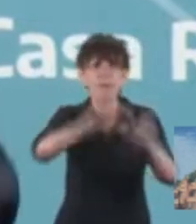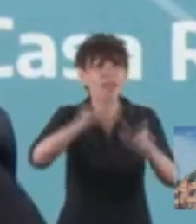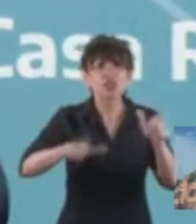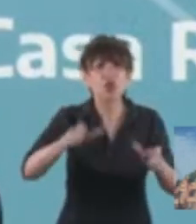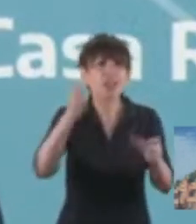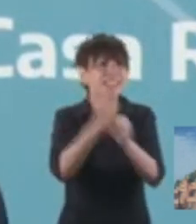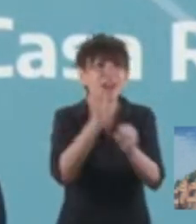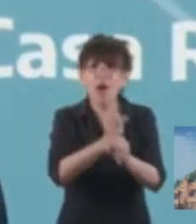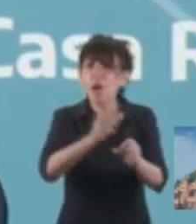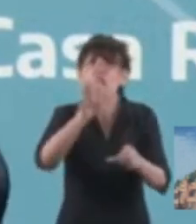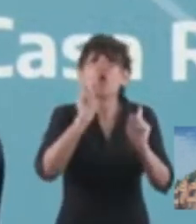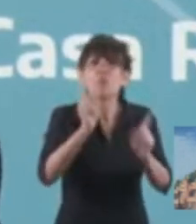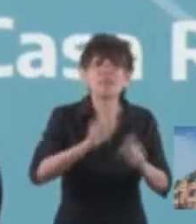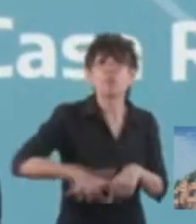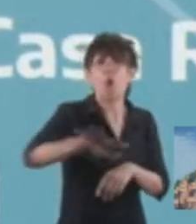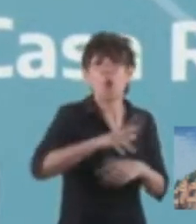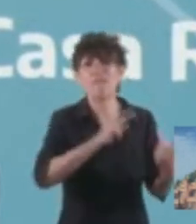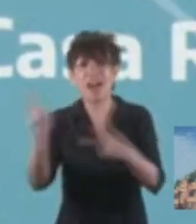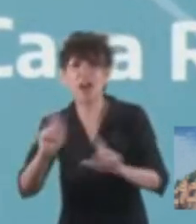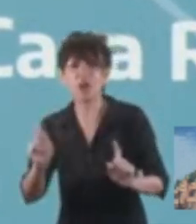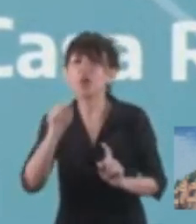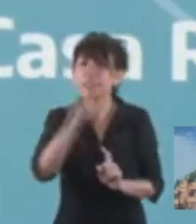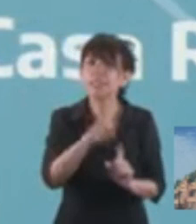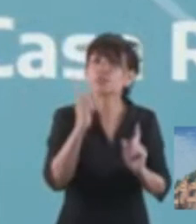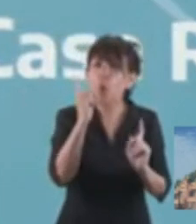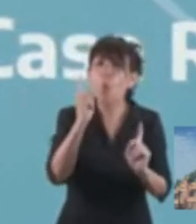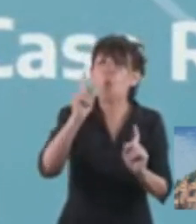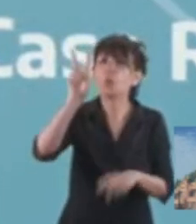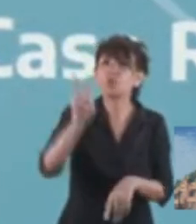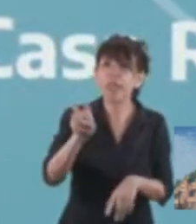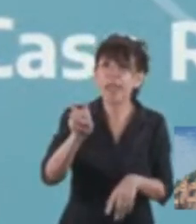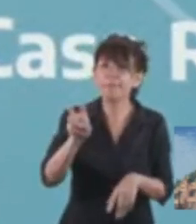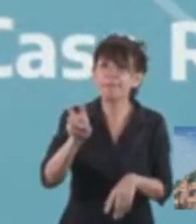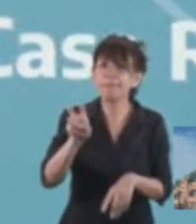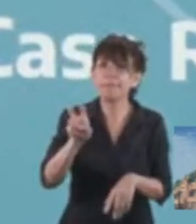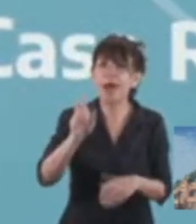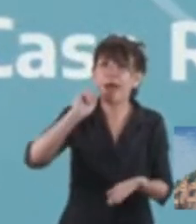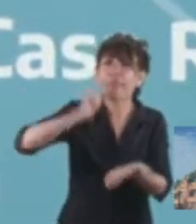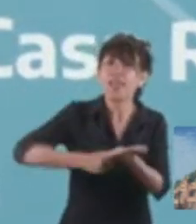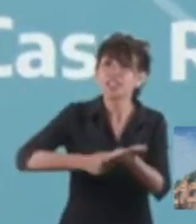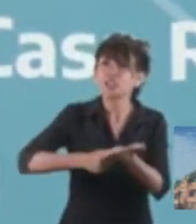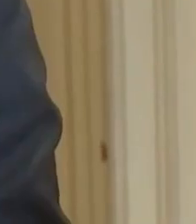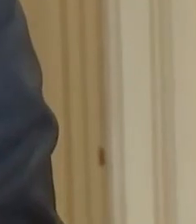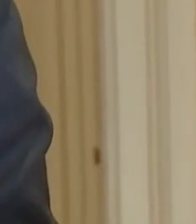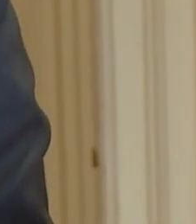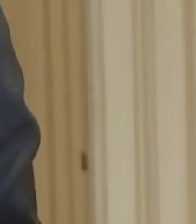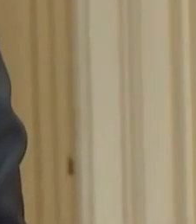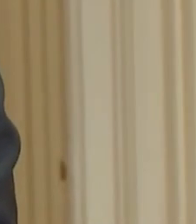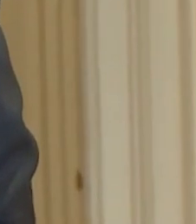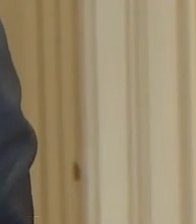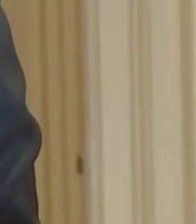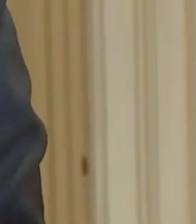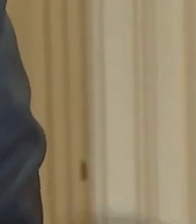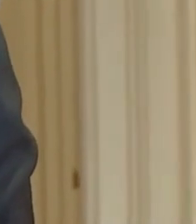que esa es una de las definiciones y es una de las de las decisiones a la hora de pensar